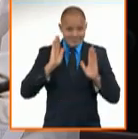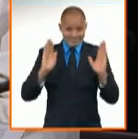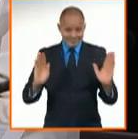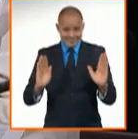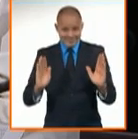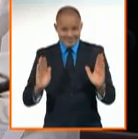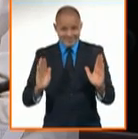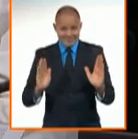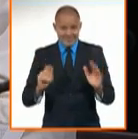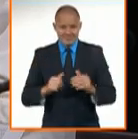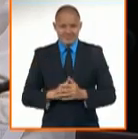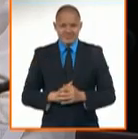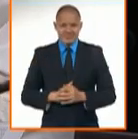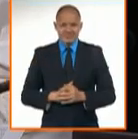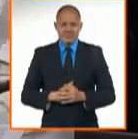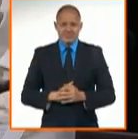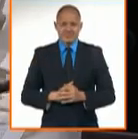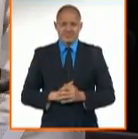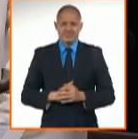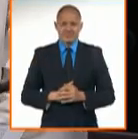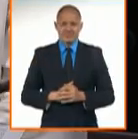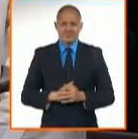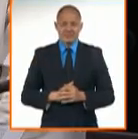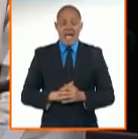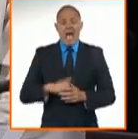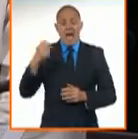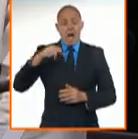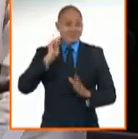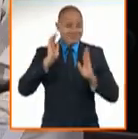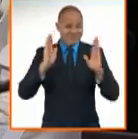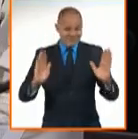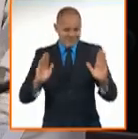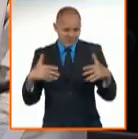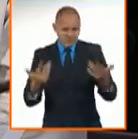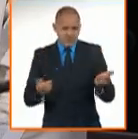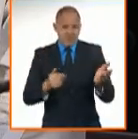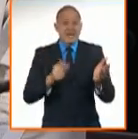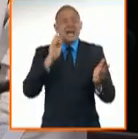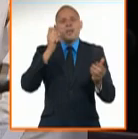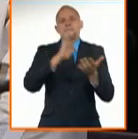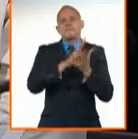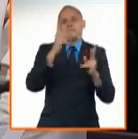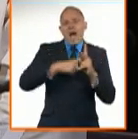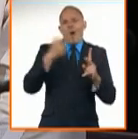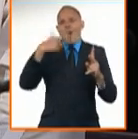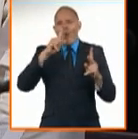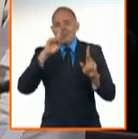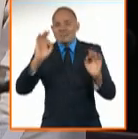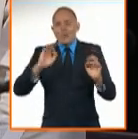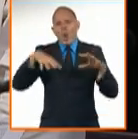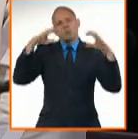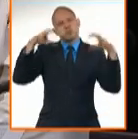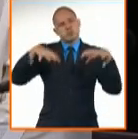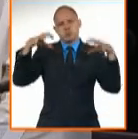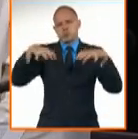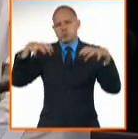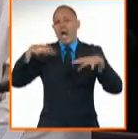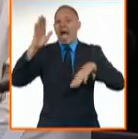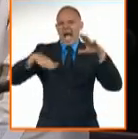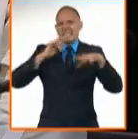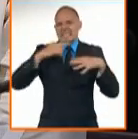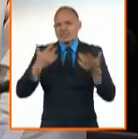d hay lugares que se hacen difícil el acceso a usted llegar en nuestras redes son aéreas